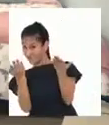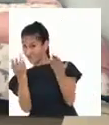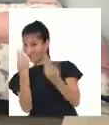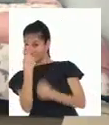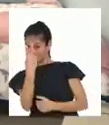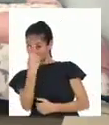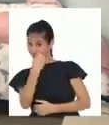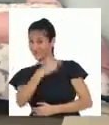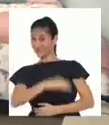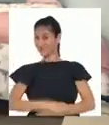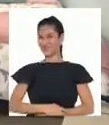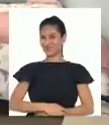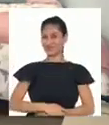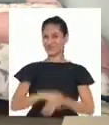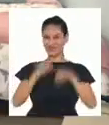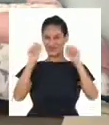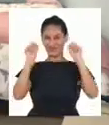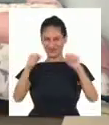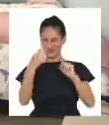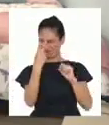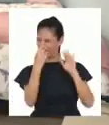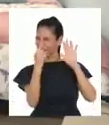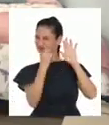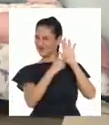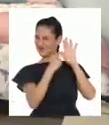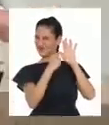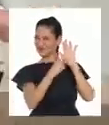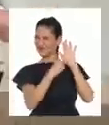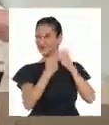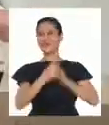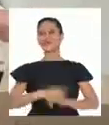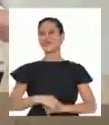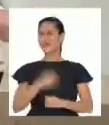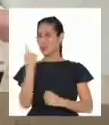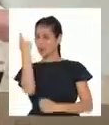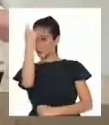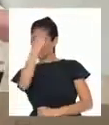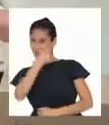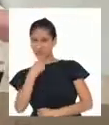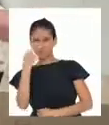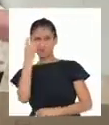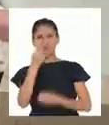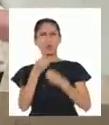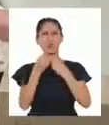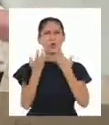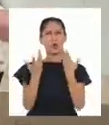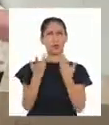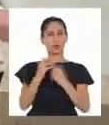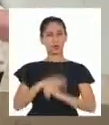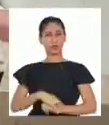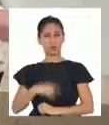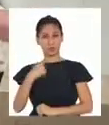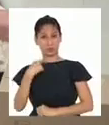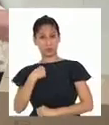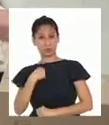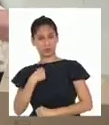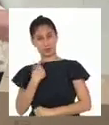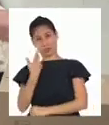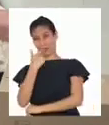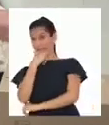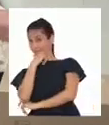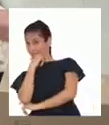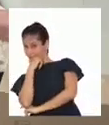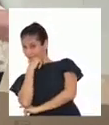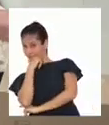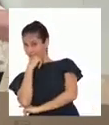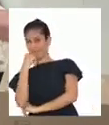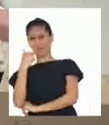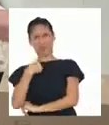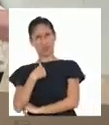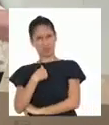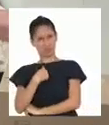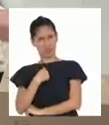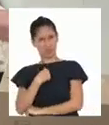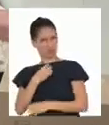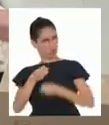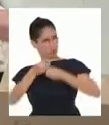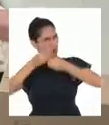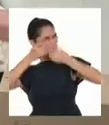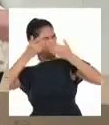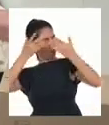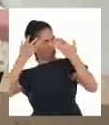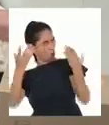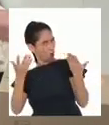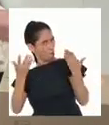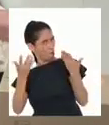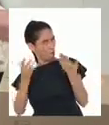presento. Seguramente la verán muy a menudo. Y es en ese momento y con esa cara tan expresiva que pregunté cómo se han elegido a